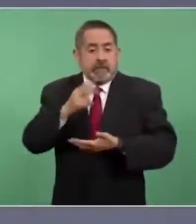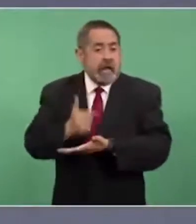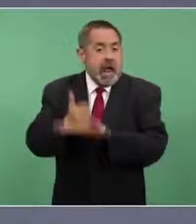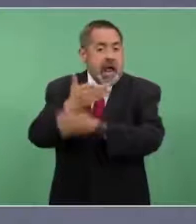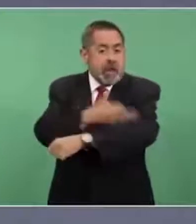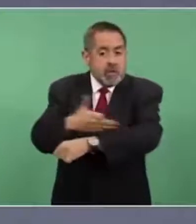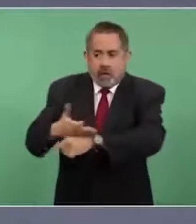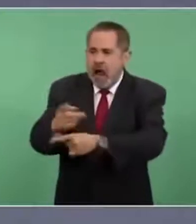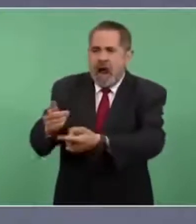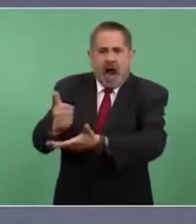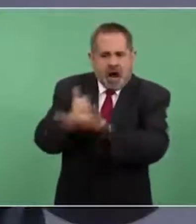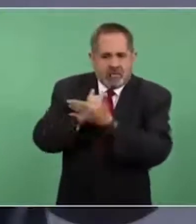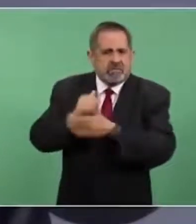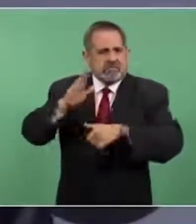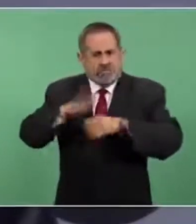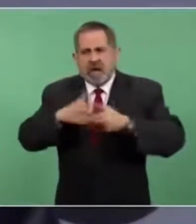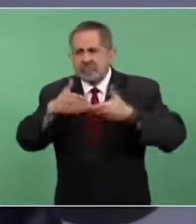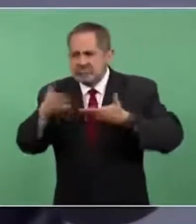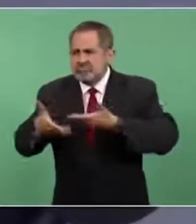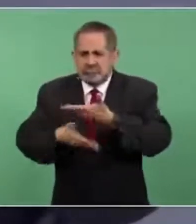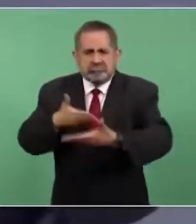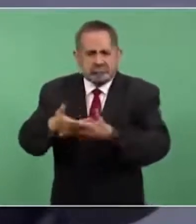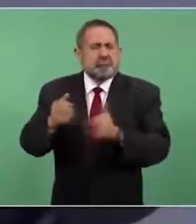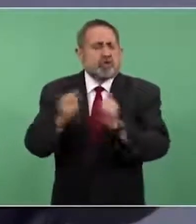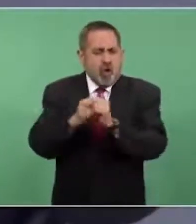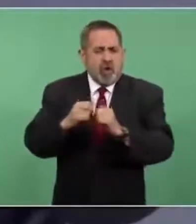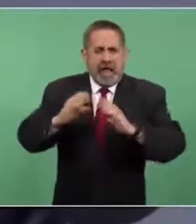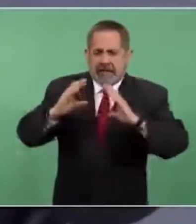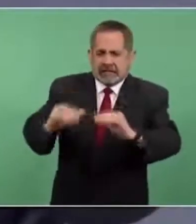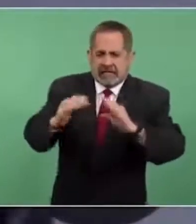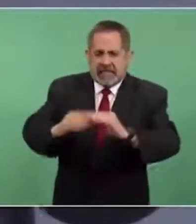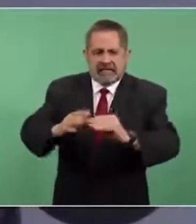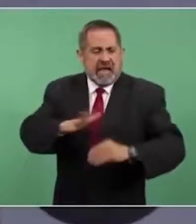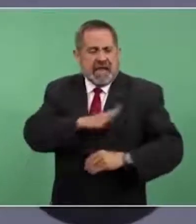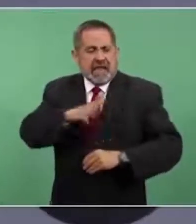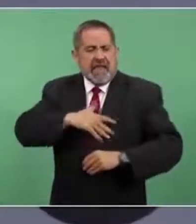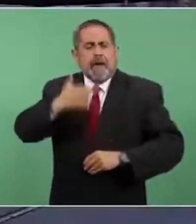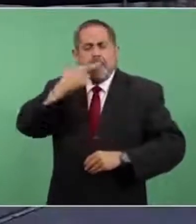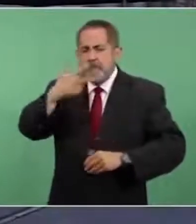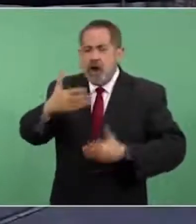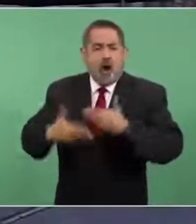la cobertura y mejorar la calidad de la enseñanza.